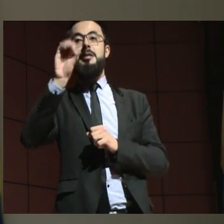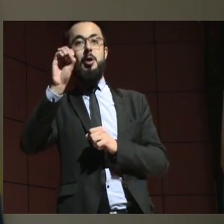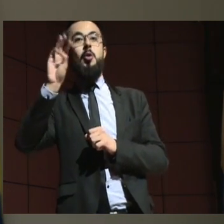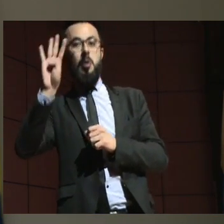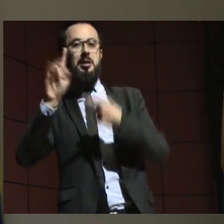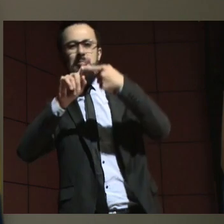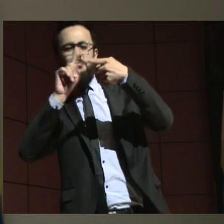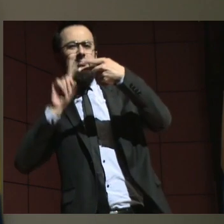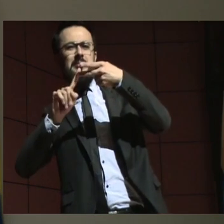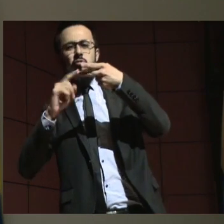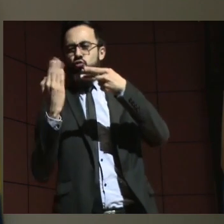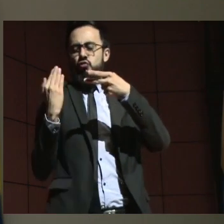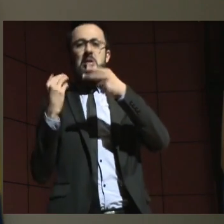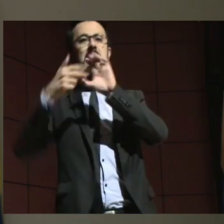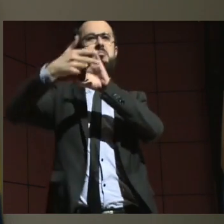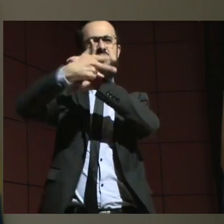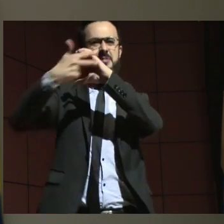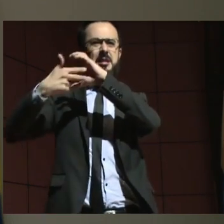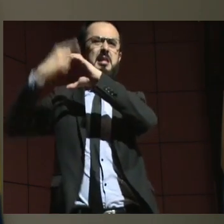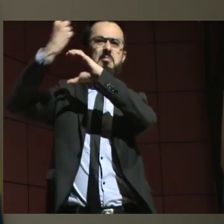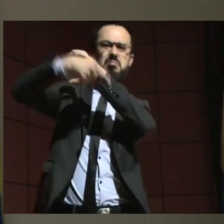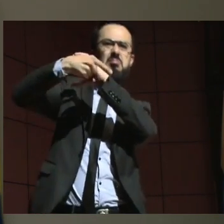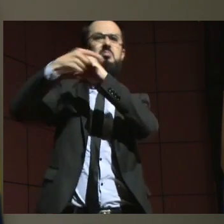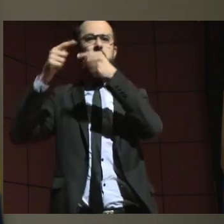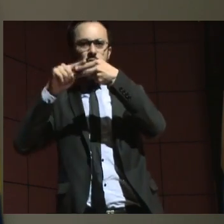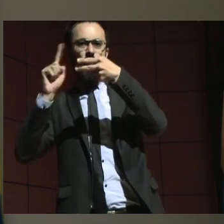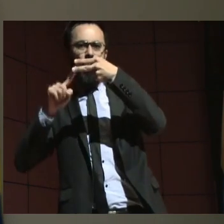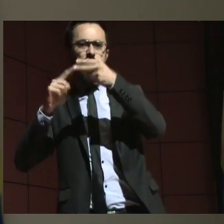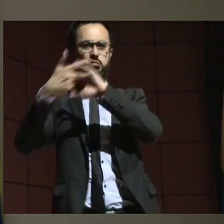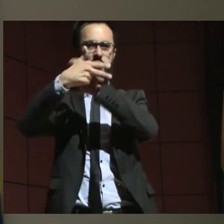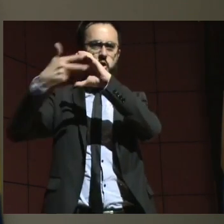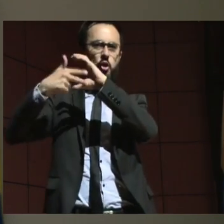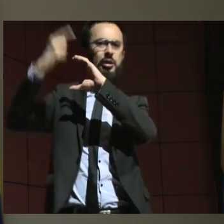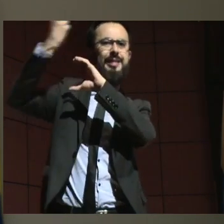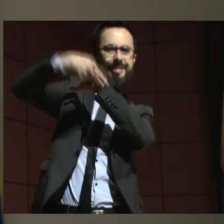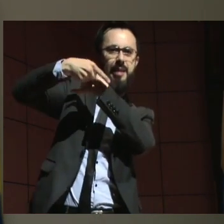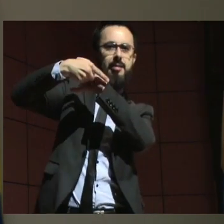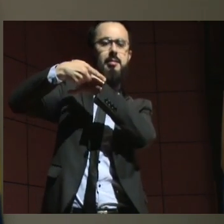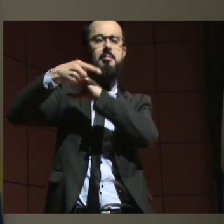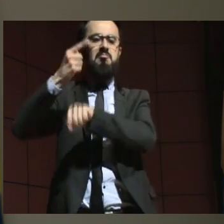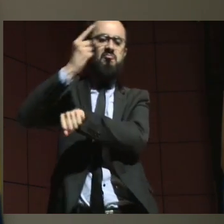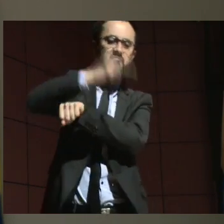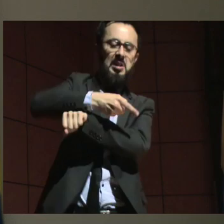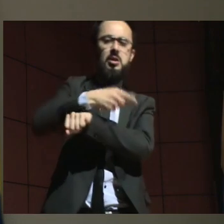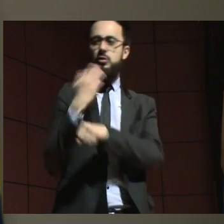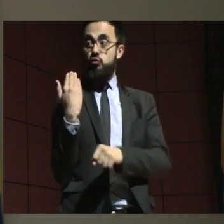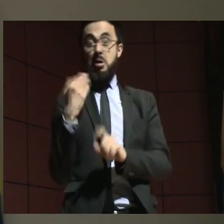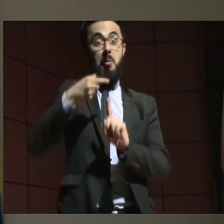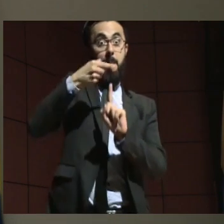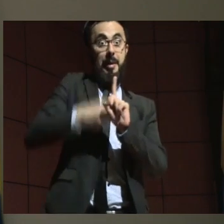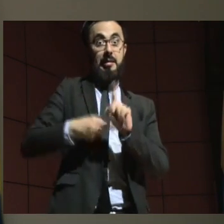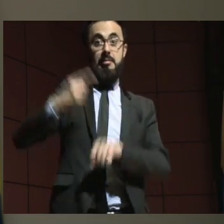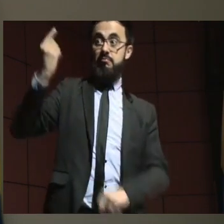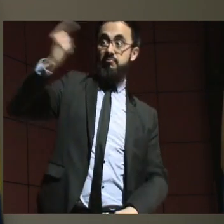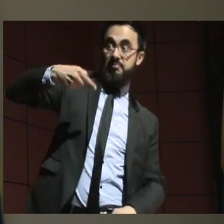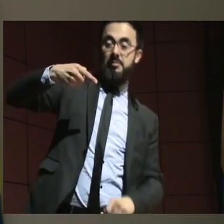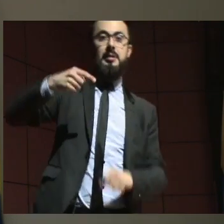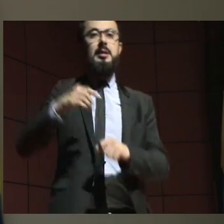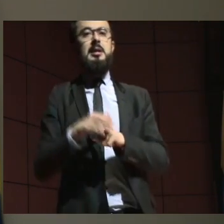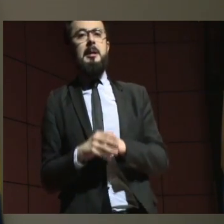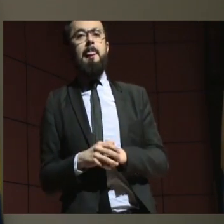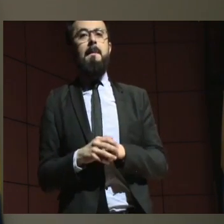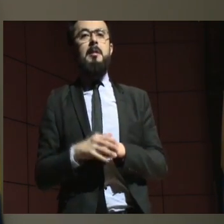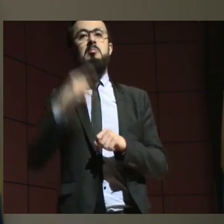C-182/2016, que salió hace poco más de un mes. De hecho, hace apenas un mes fue notificada por